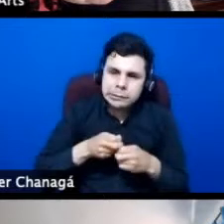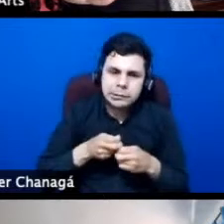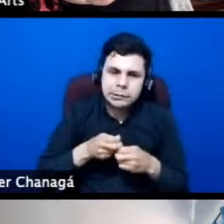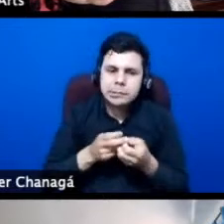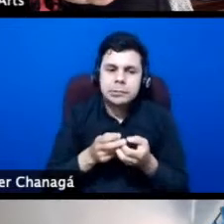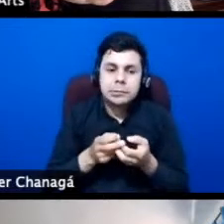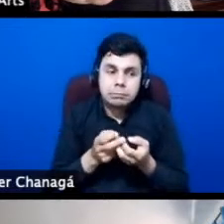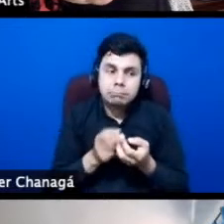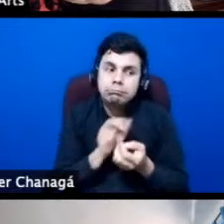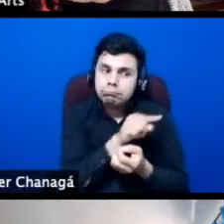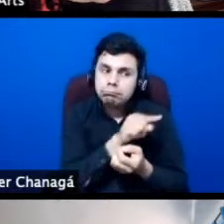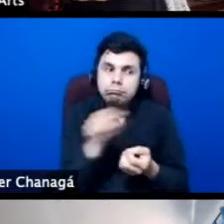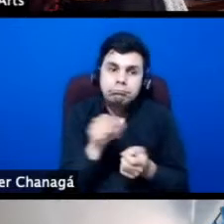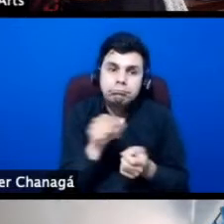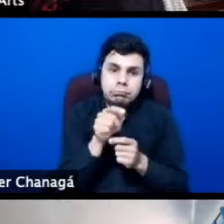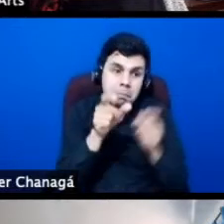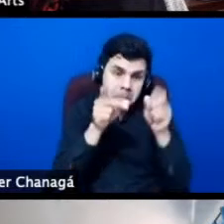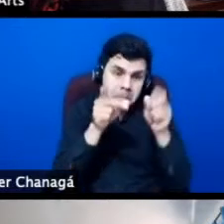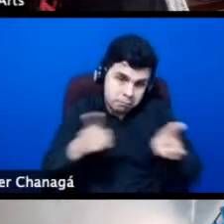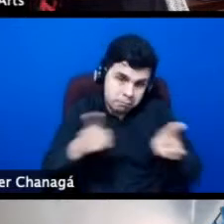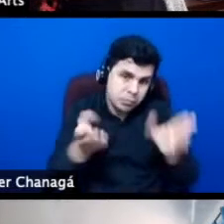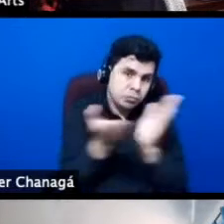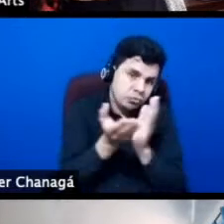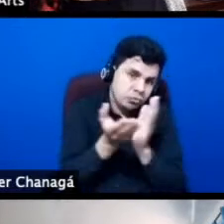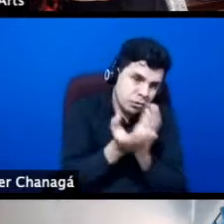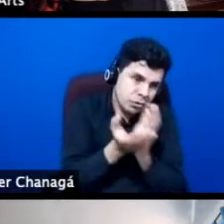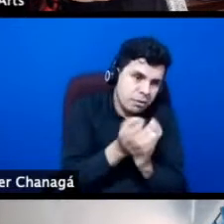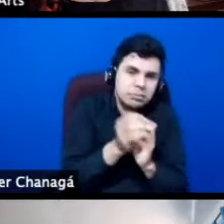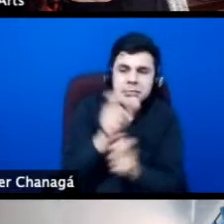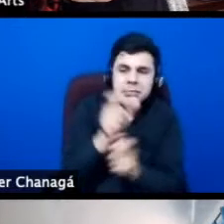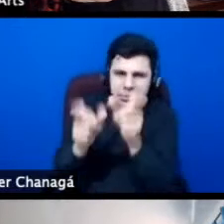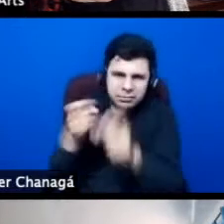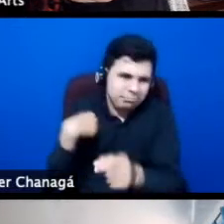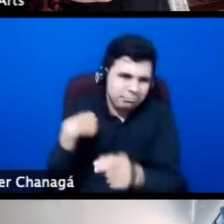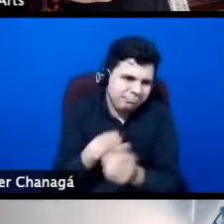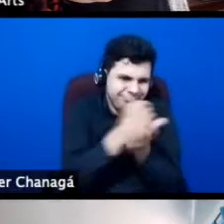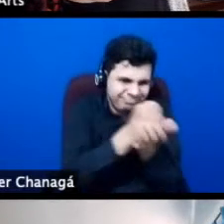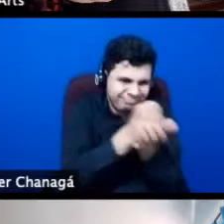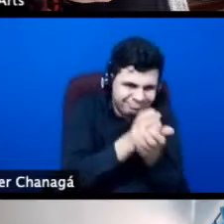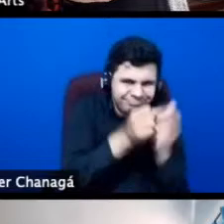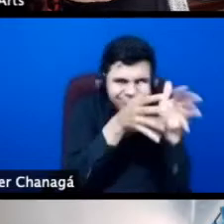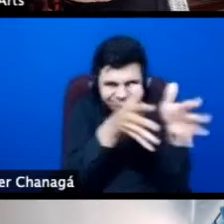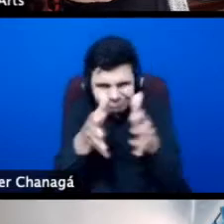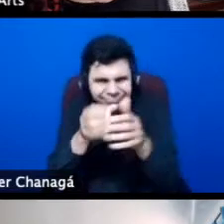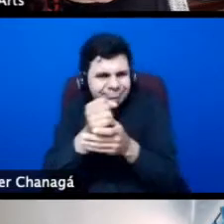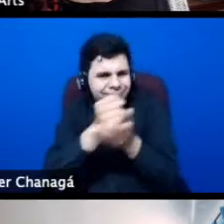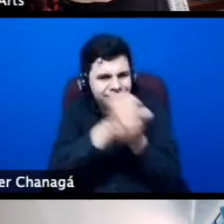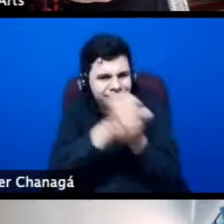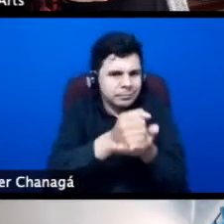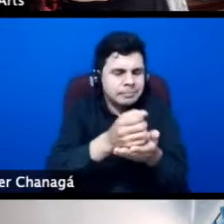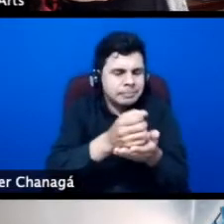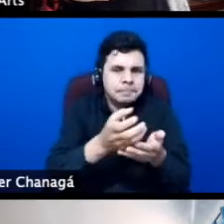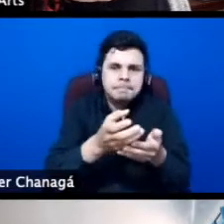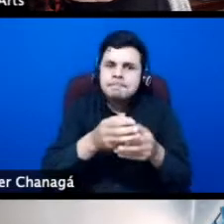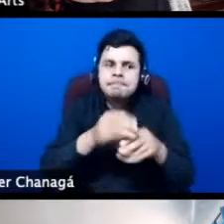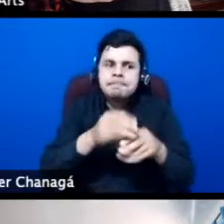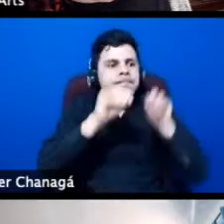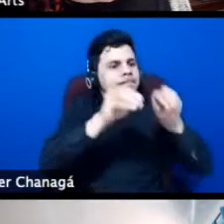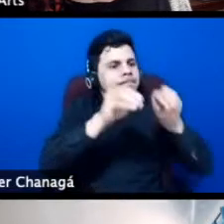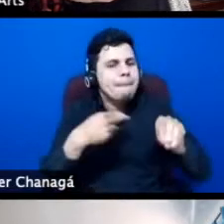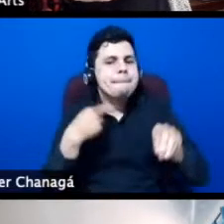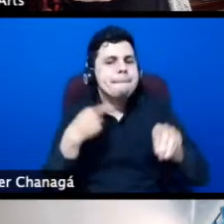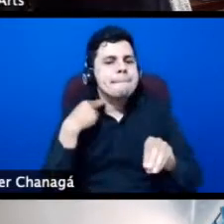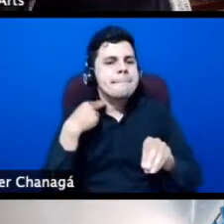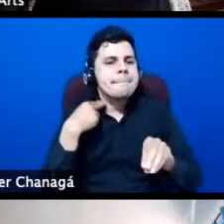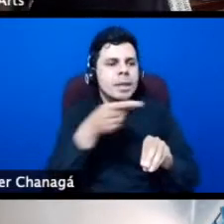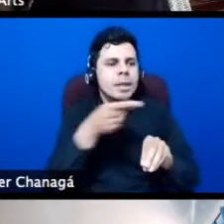algunos estudiantes con los que podemos estar trabajando no se les puede llegar a través de las plataformas virtuales o de esta